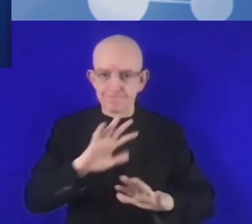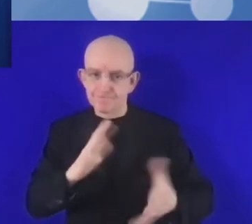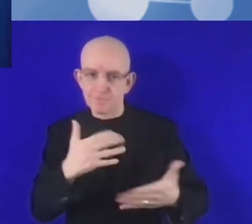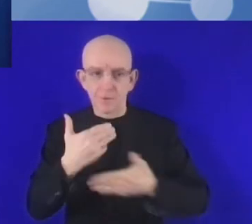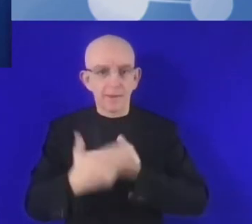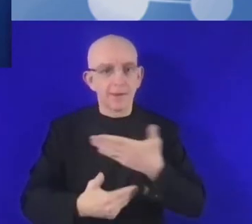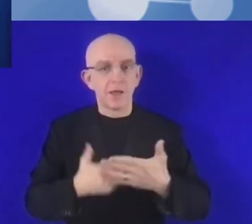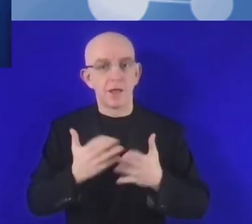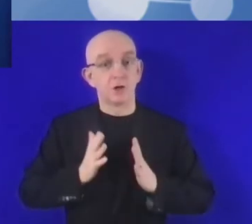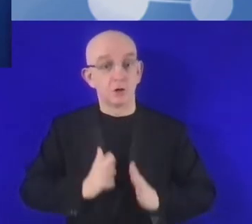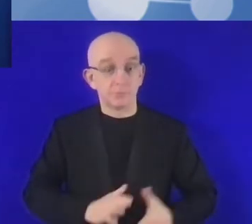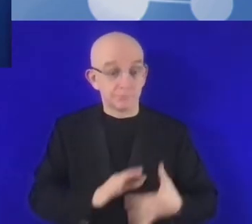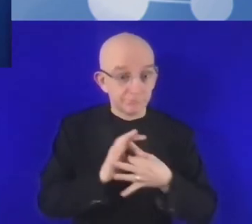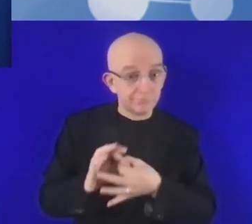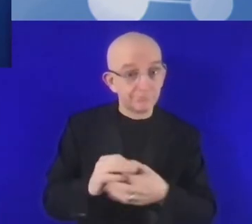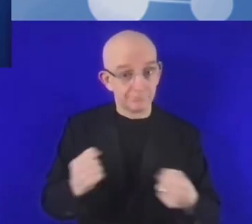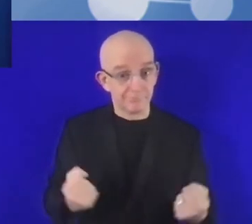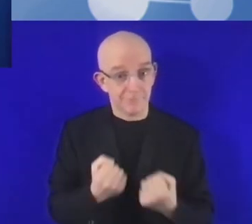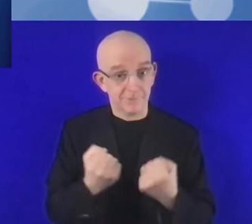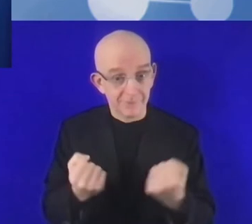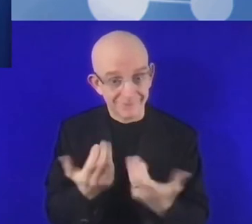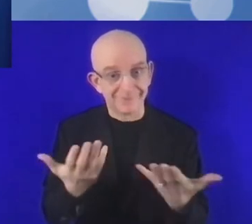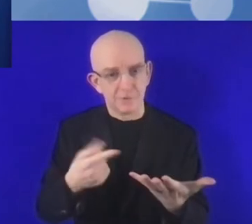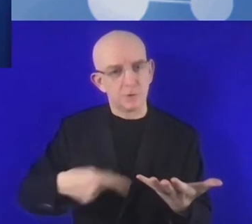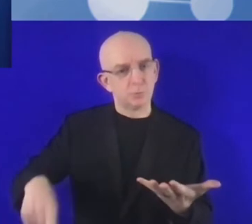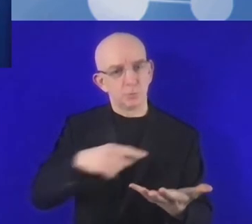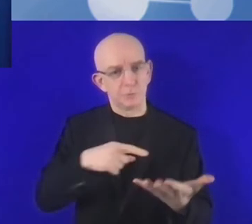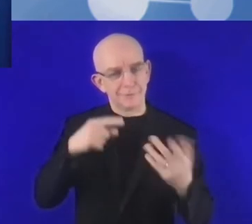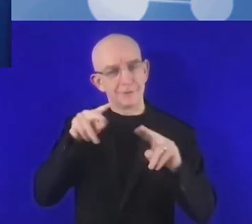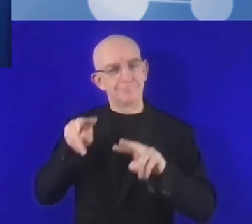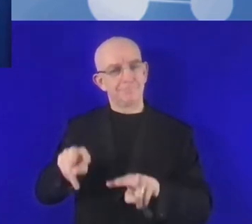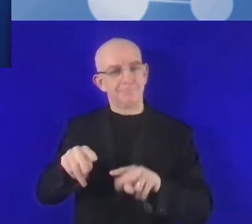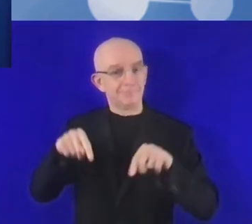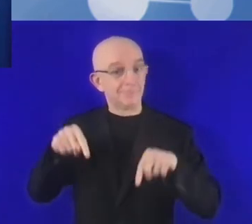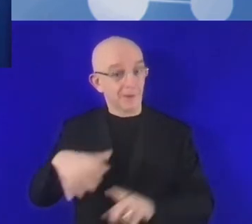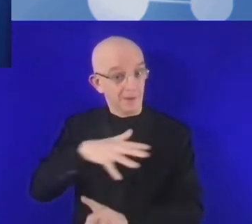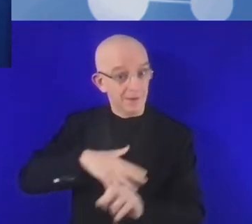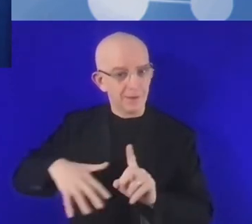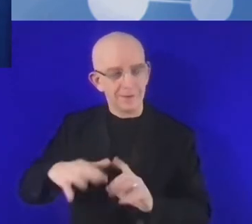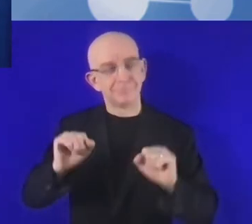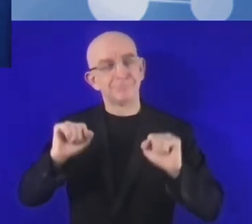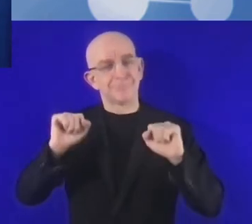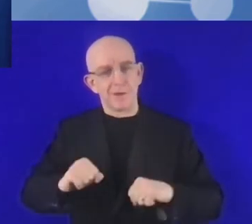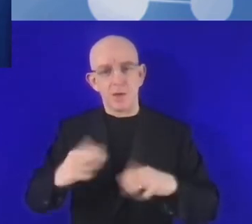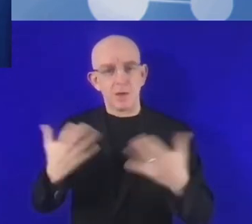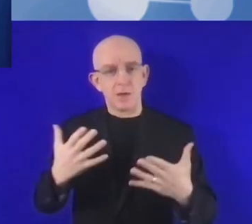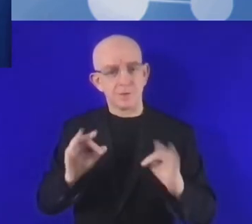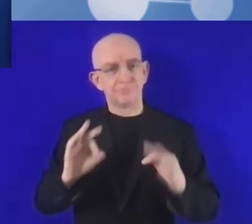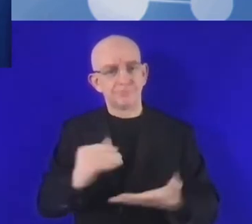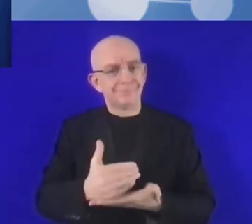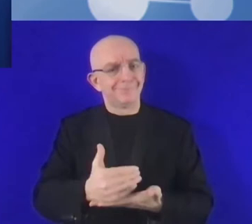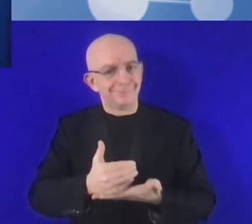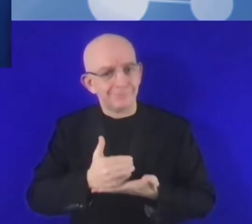sobre nuestras vidas. Por eso todos necesitamos un entorno que sea seguro, neutro,